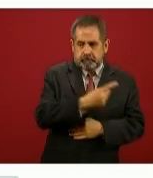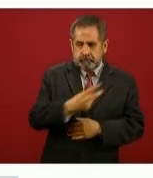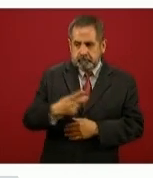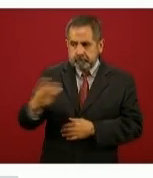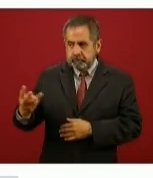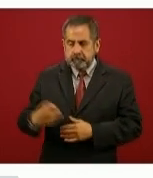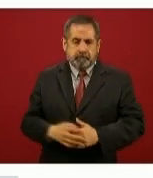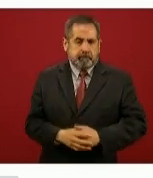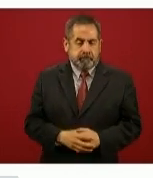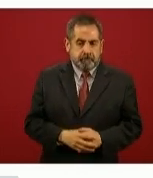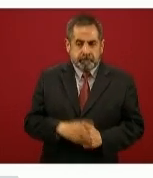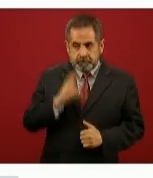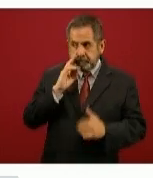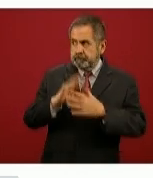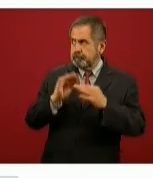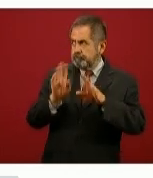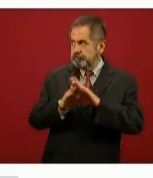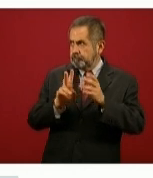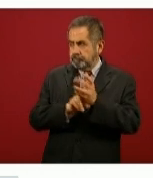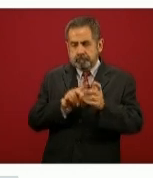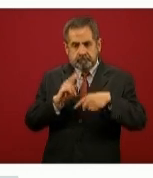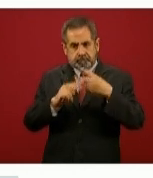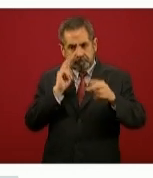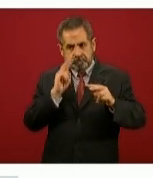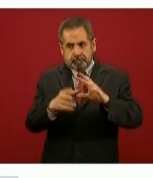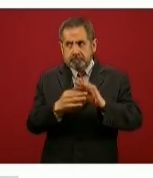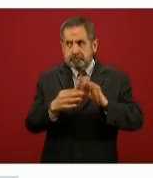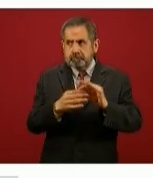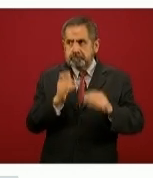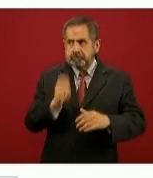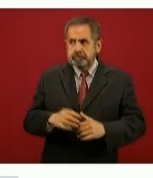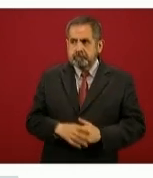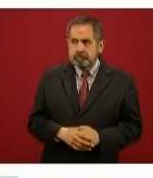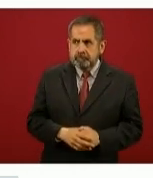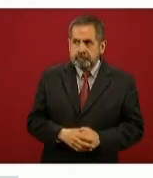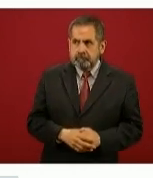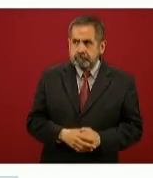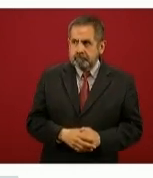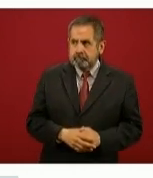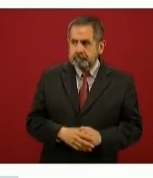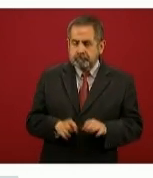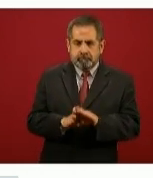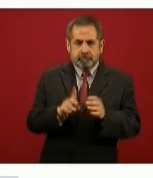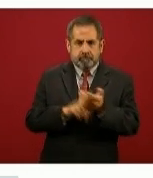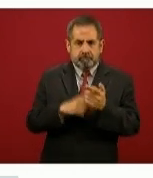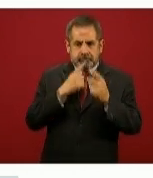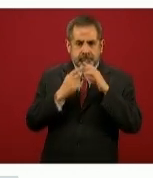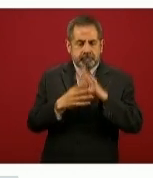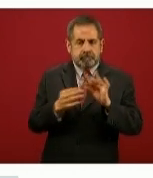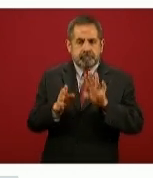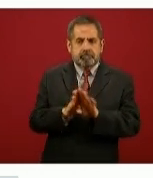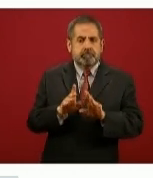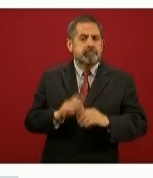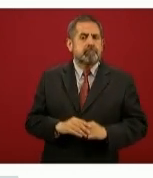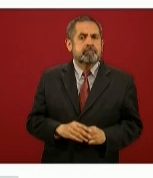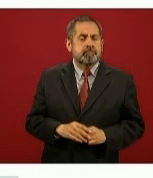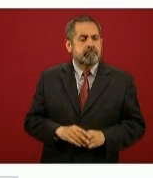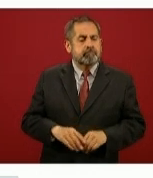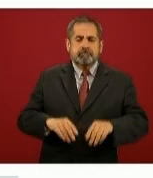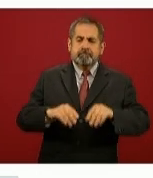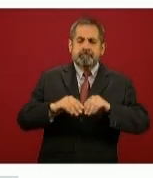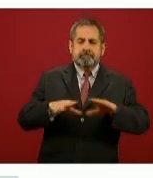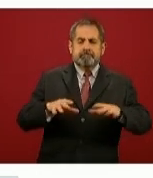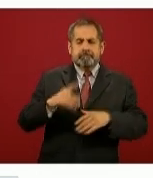pública. Lo que vemos en la diapositiva es una característica que señalamos recientemente, que es la